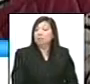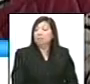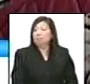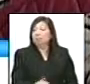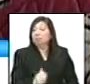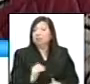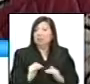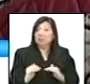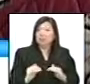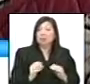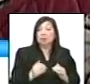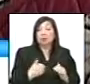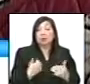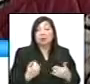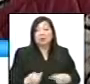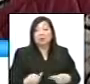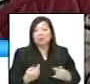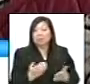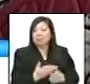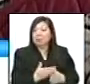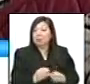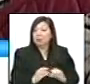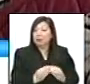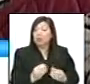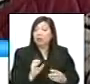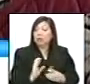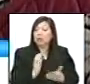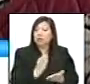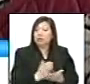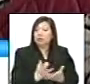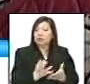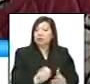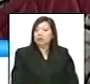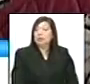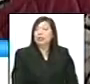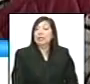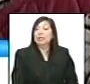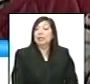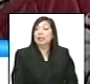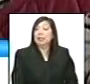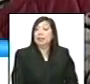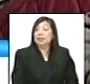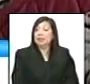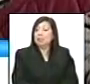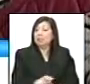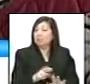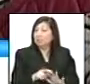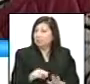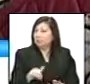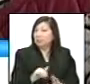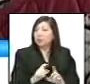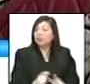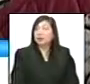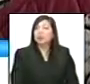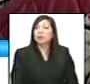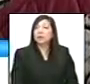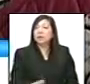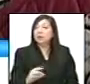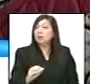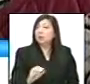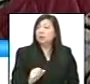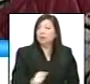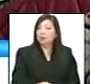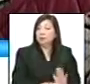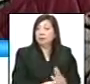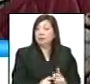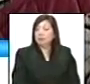paridad horizontal, que ojalá podamos discutir, que es parte de la campaña Somos la Mitad, Queremos Paridad. Y también tenemos un proyecto similar al del congresista Rosas, que ha